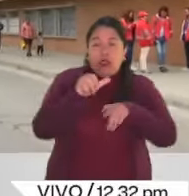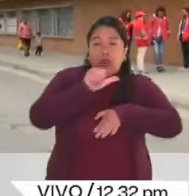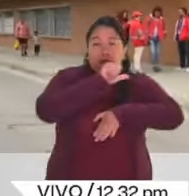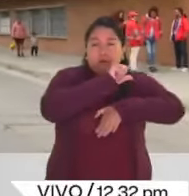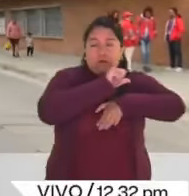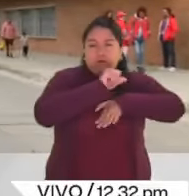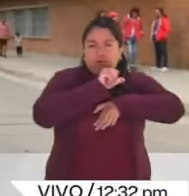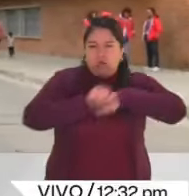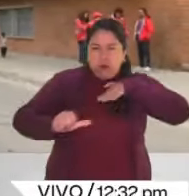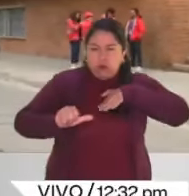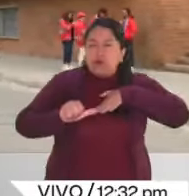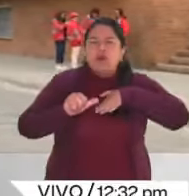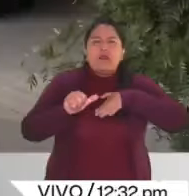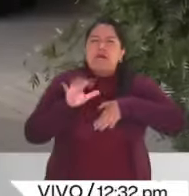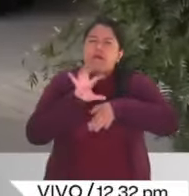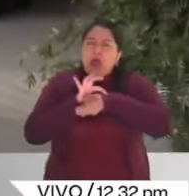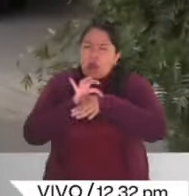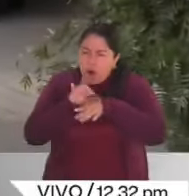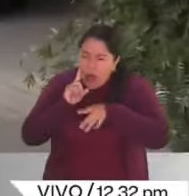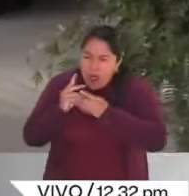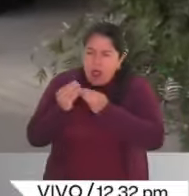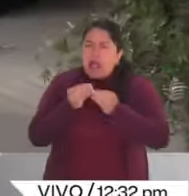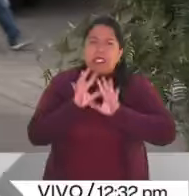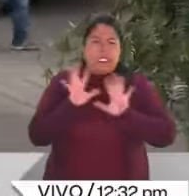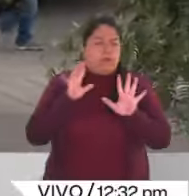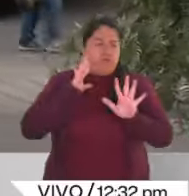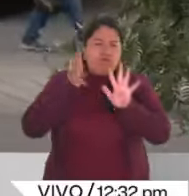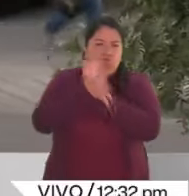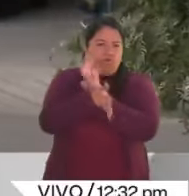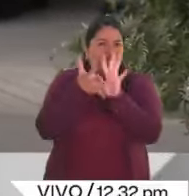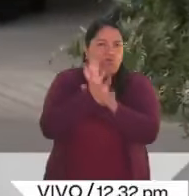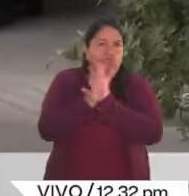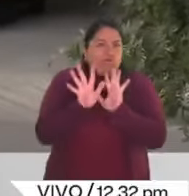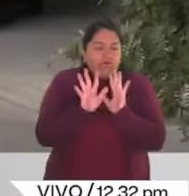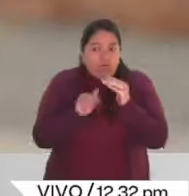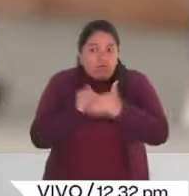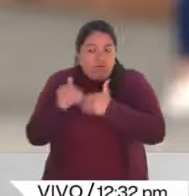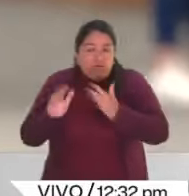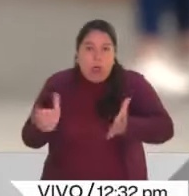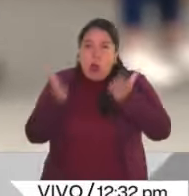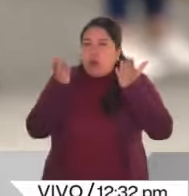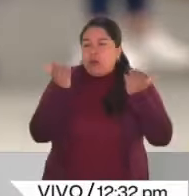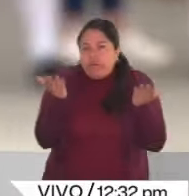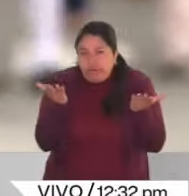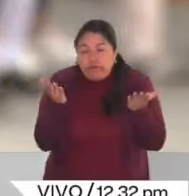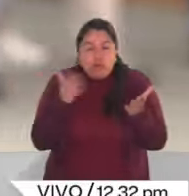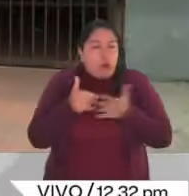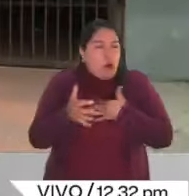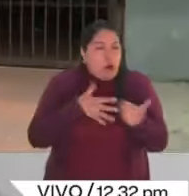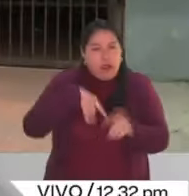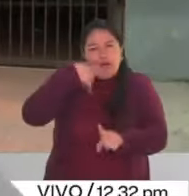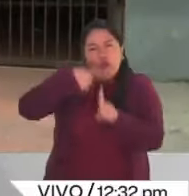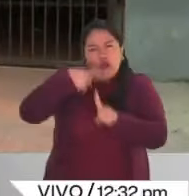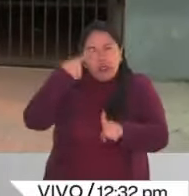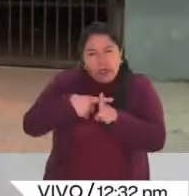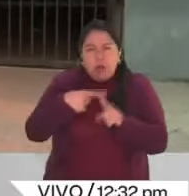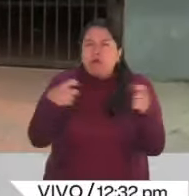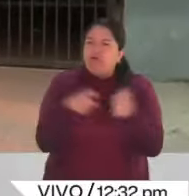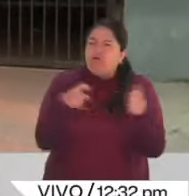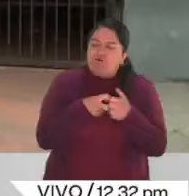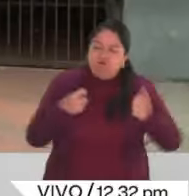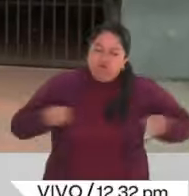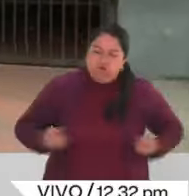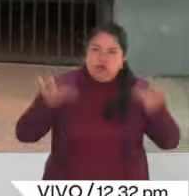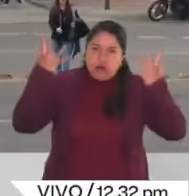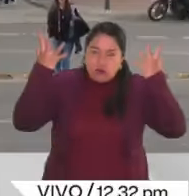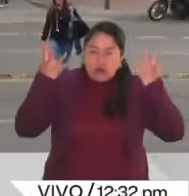cirugía. Dicen los médicos que por ahora no se registra ningún tipo de avance, sin embargo el positivismo, la buena energía y por supuesto la